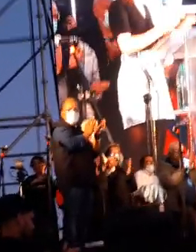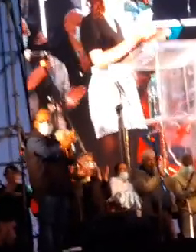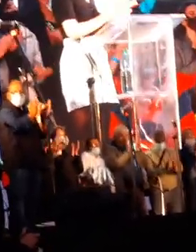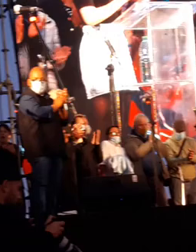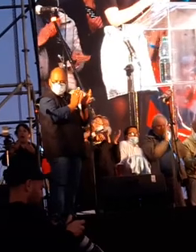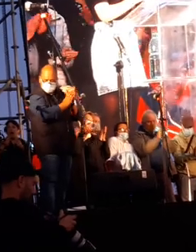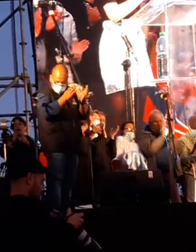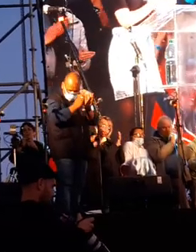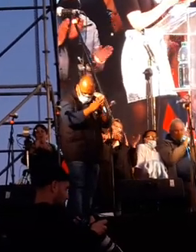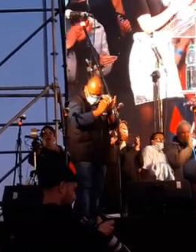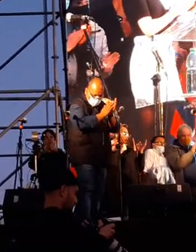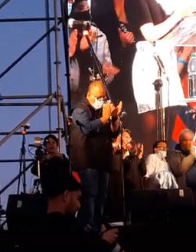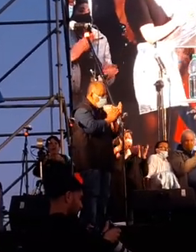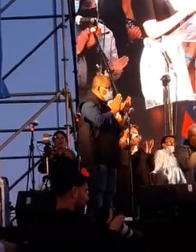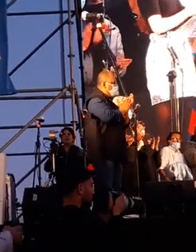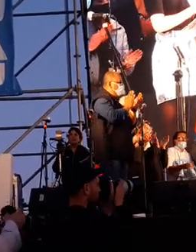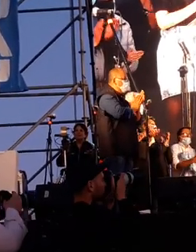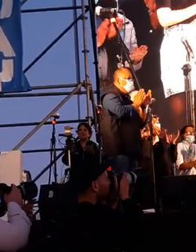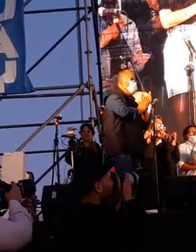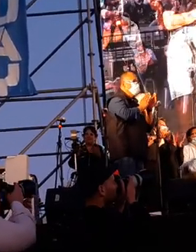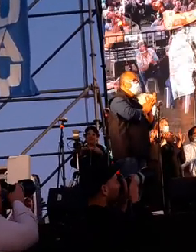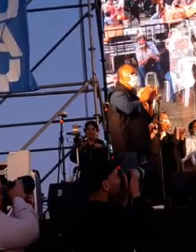sosteniendo